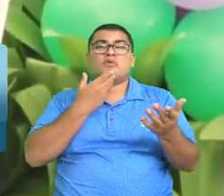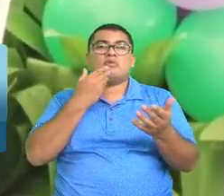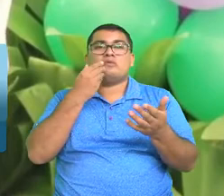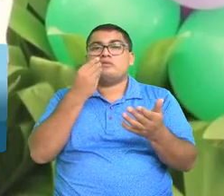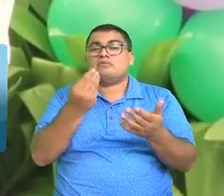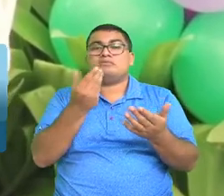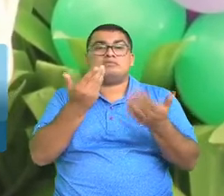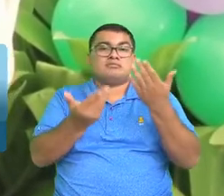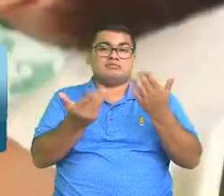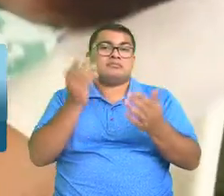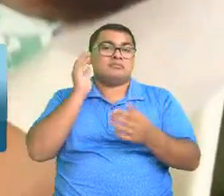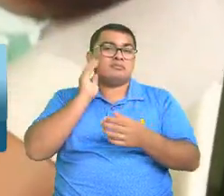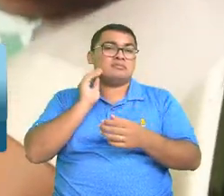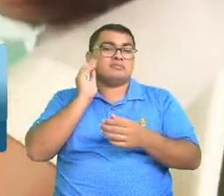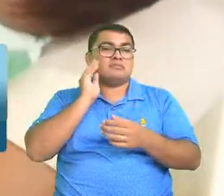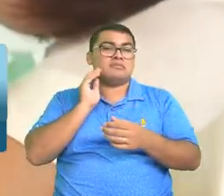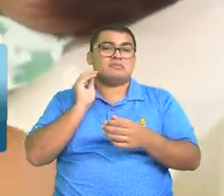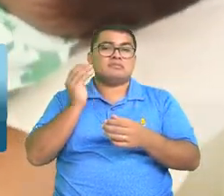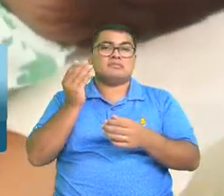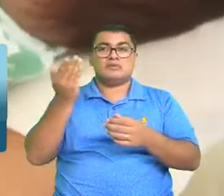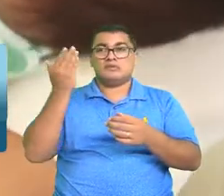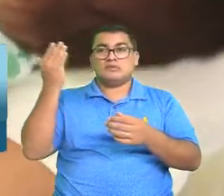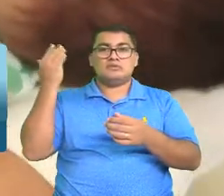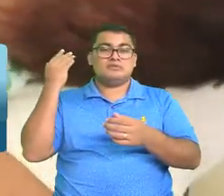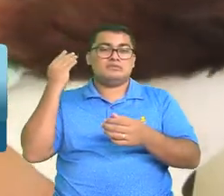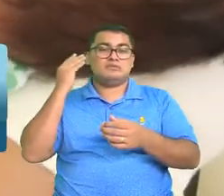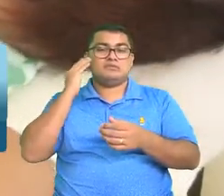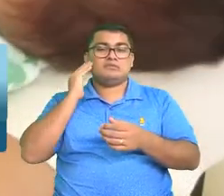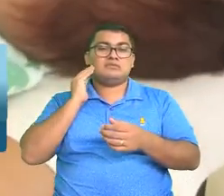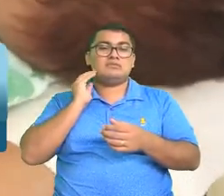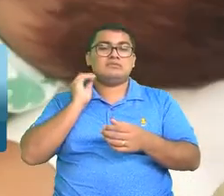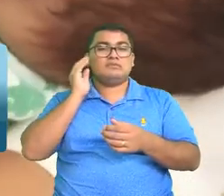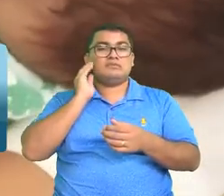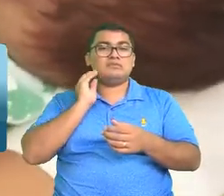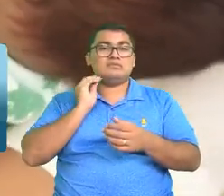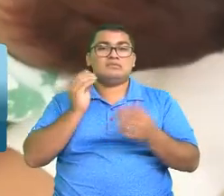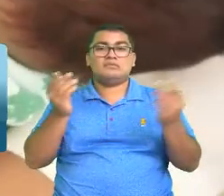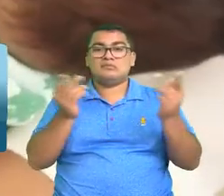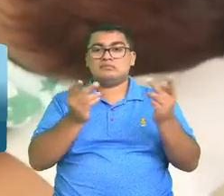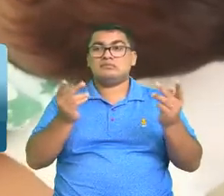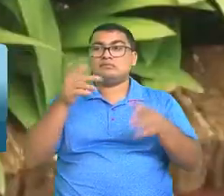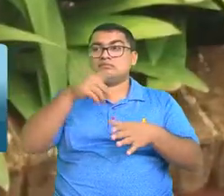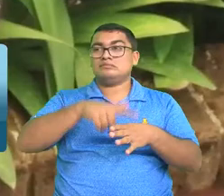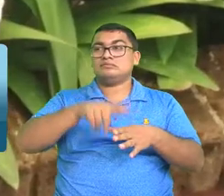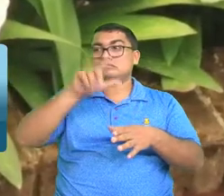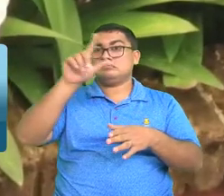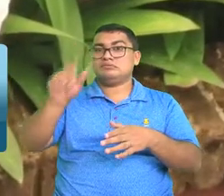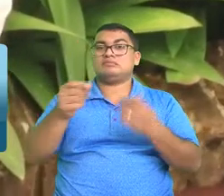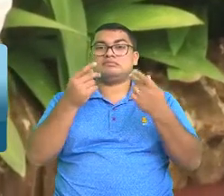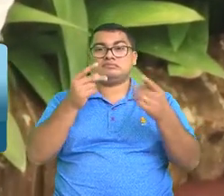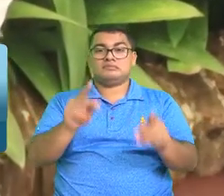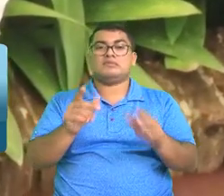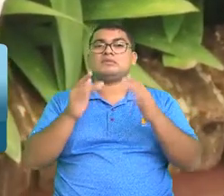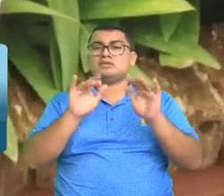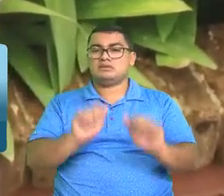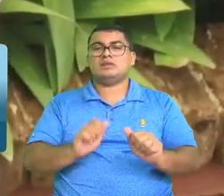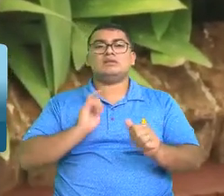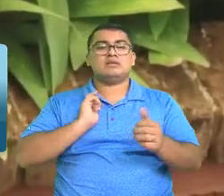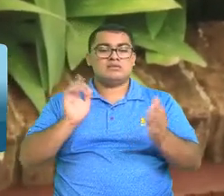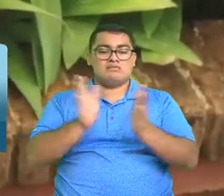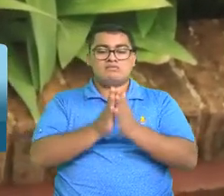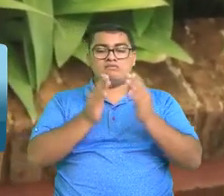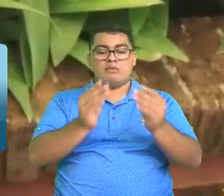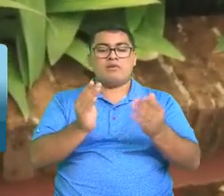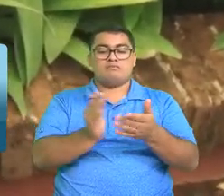tendría más experiencia los pediatras de esas generaciones, ¿verdad?, que veían tal vez este tipo de problemas más. Pero